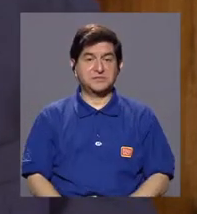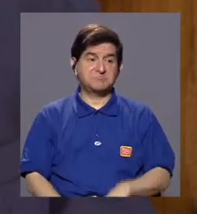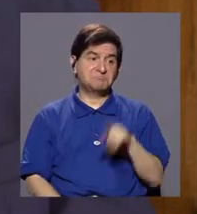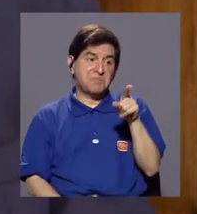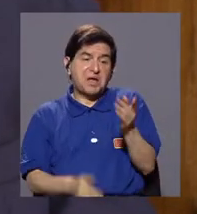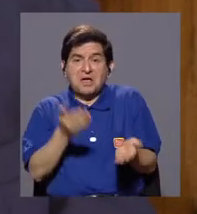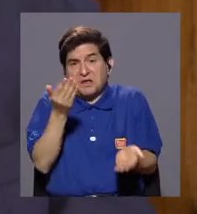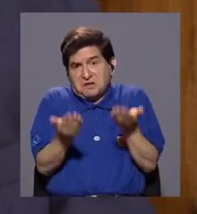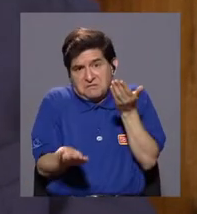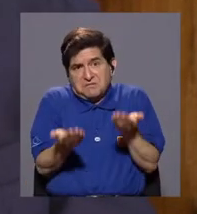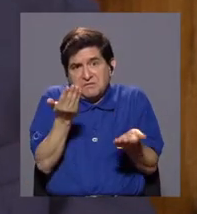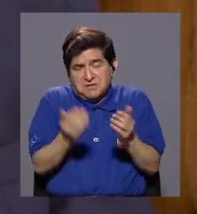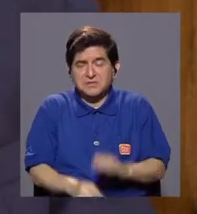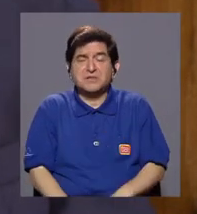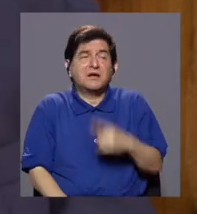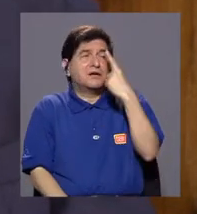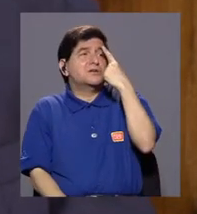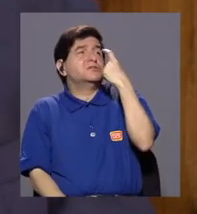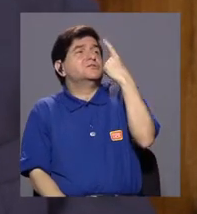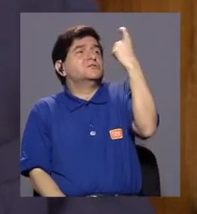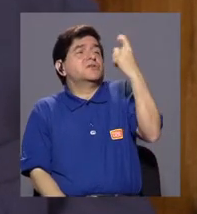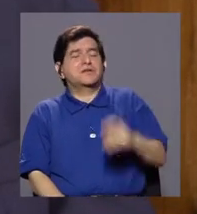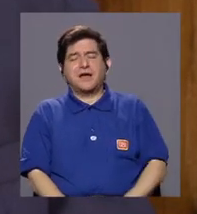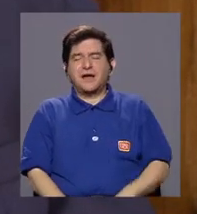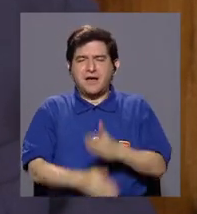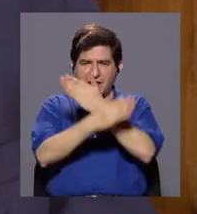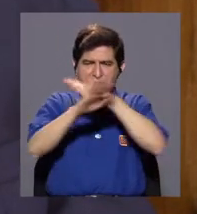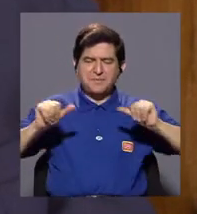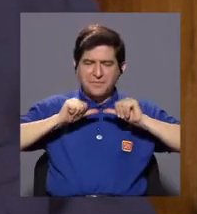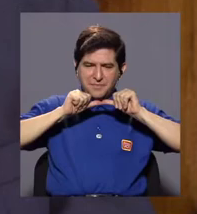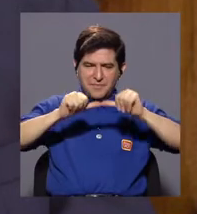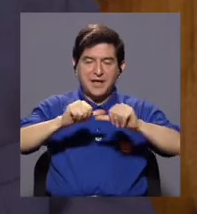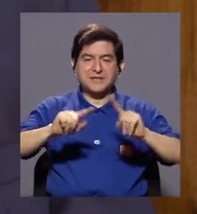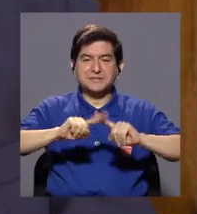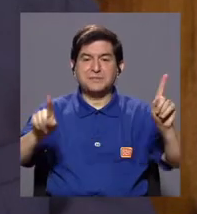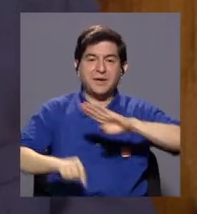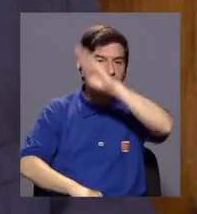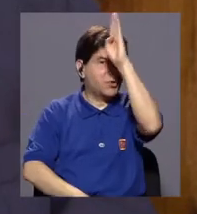Él podía soñar con una paz perpetua, pero